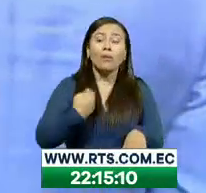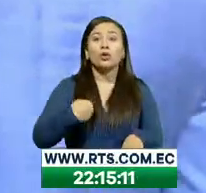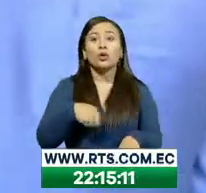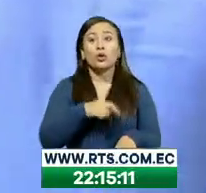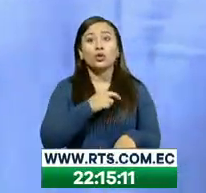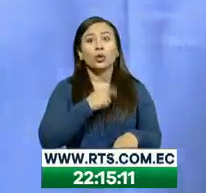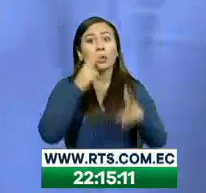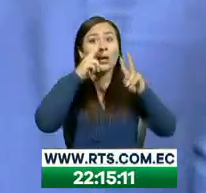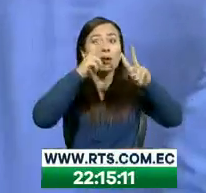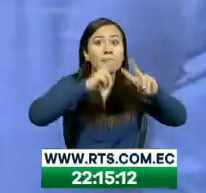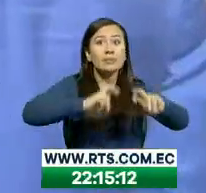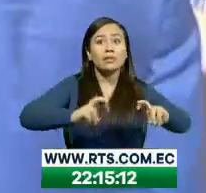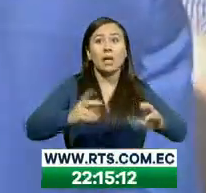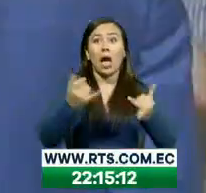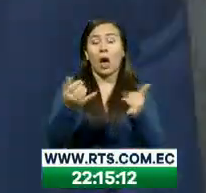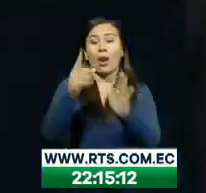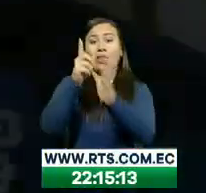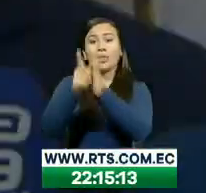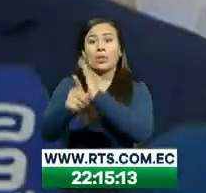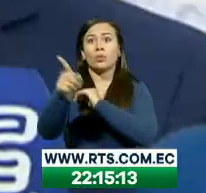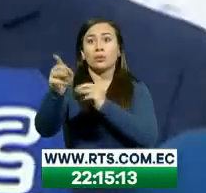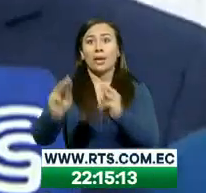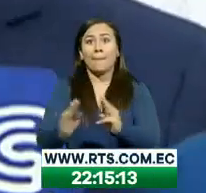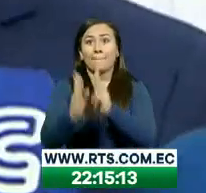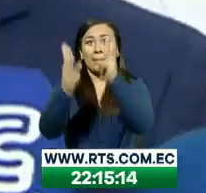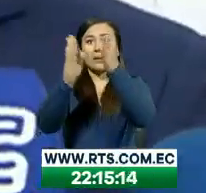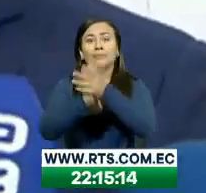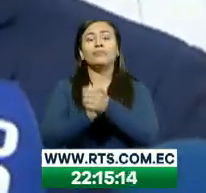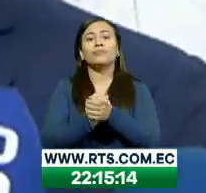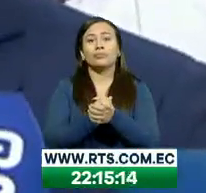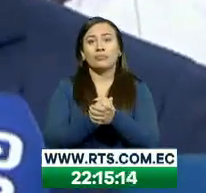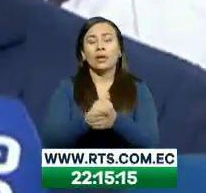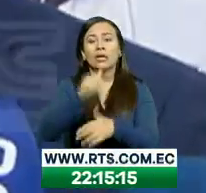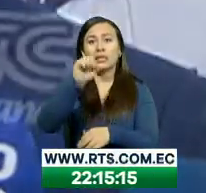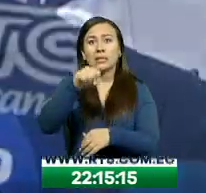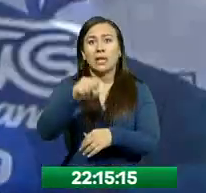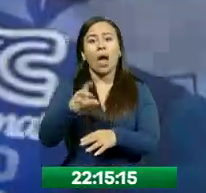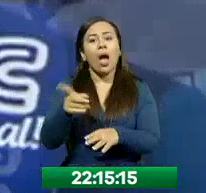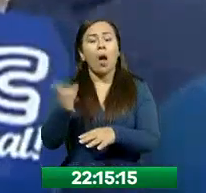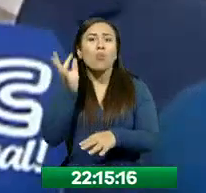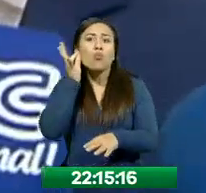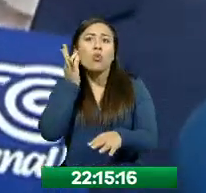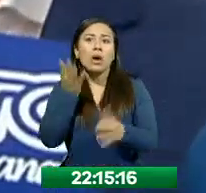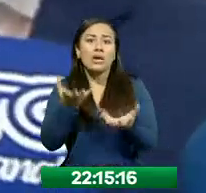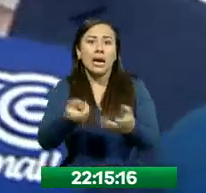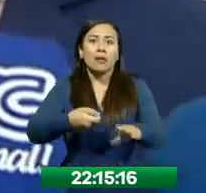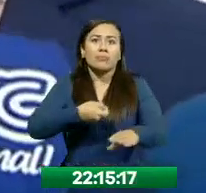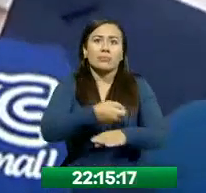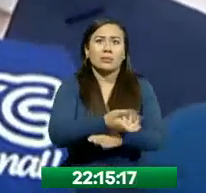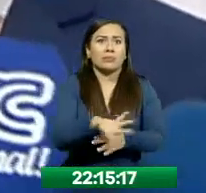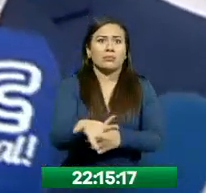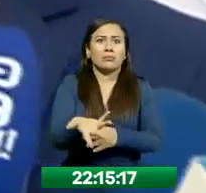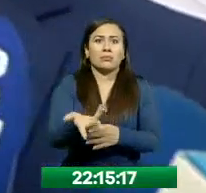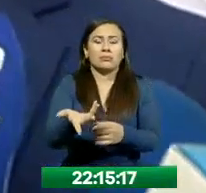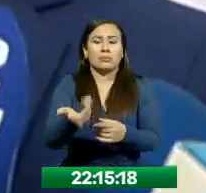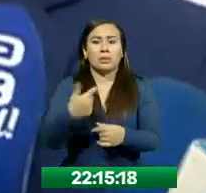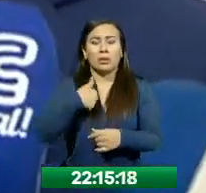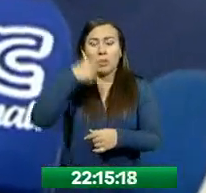la denuncia en la fiscalía de ese cantón. Ataque o resistencia y tentativa de asesinato. Porque una persona obró